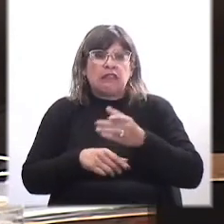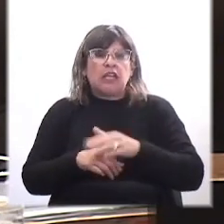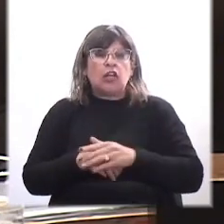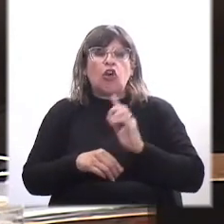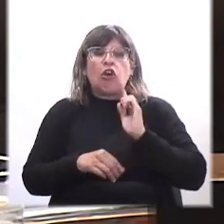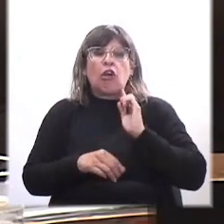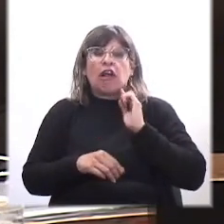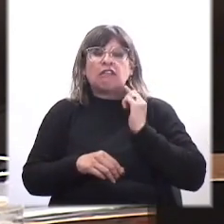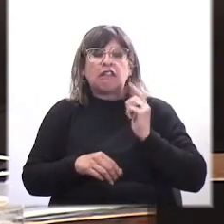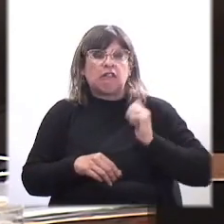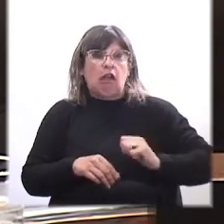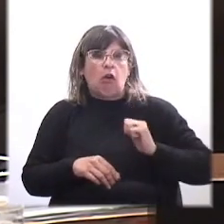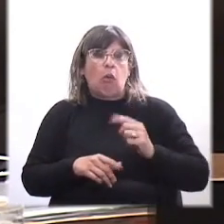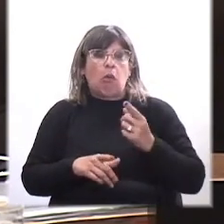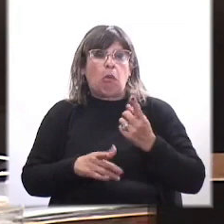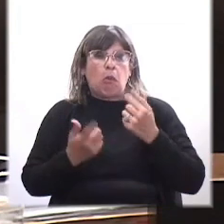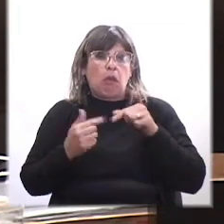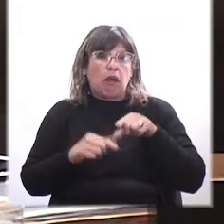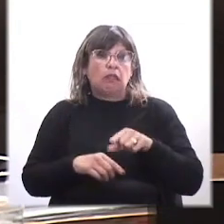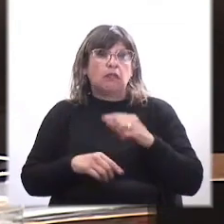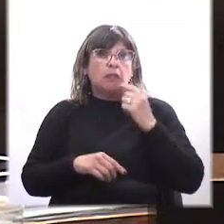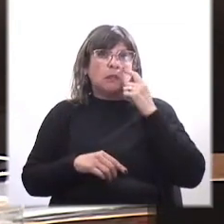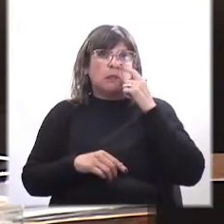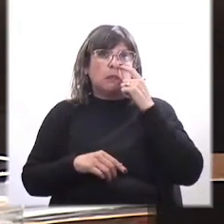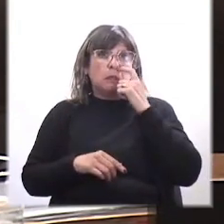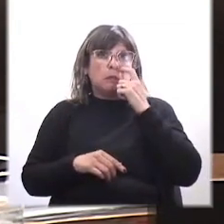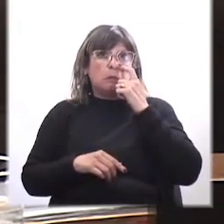Gas Sayago para